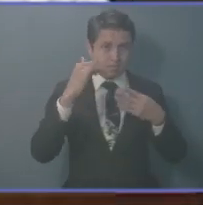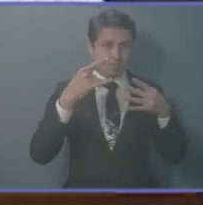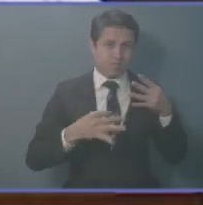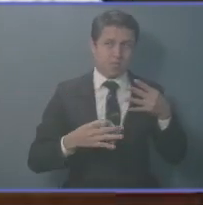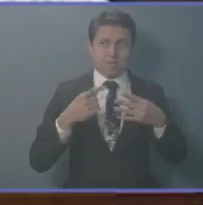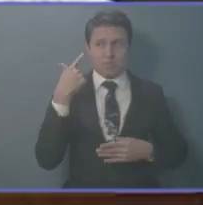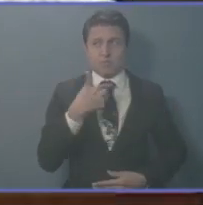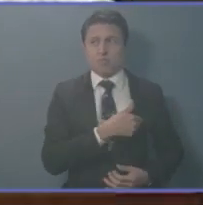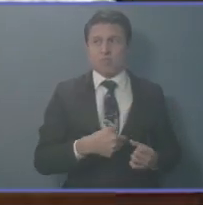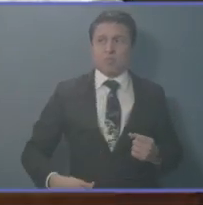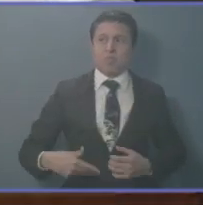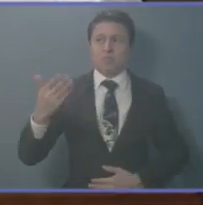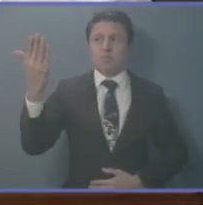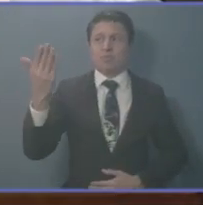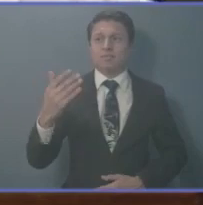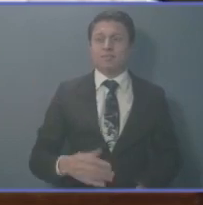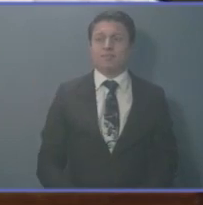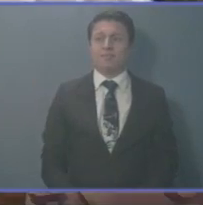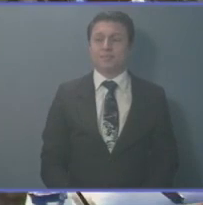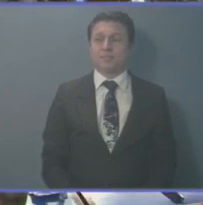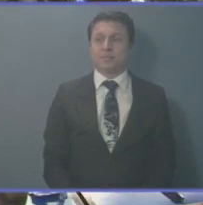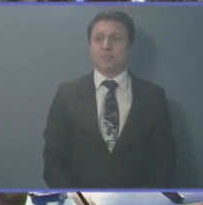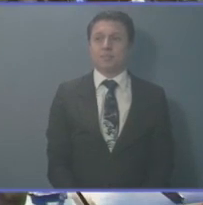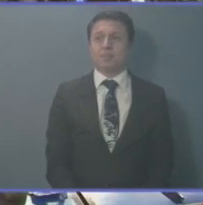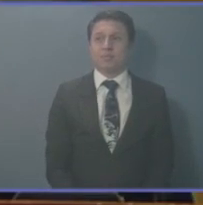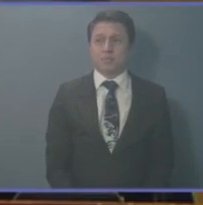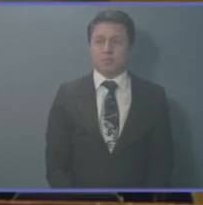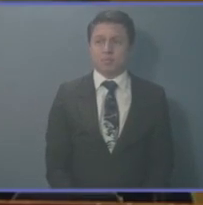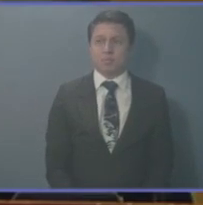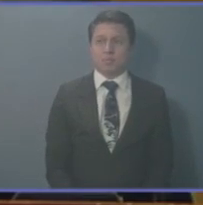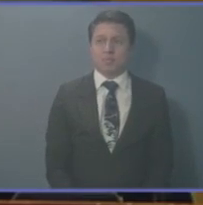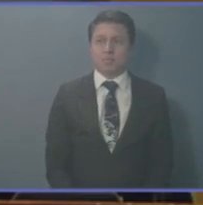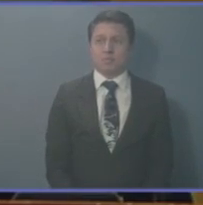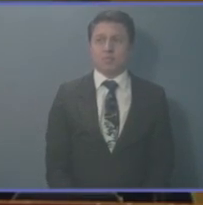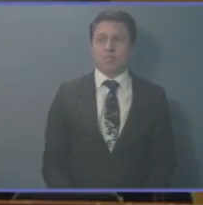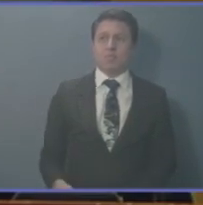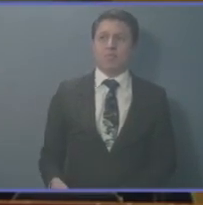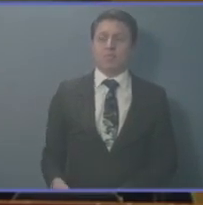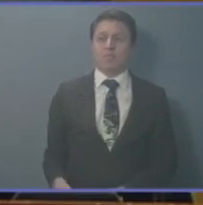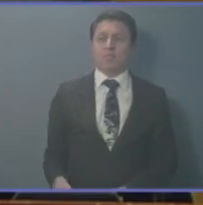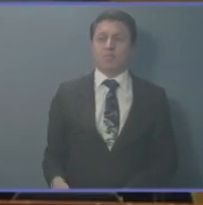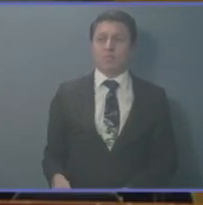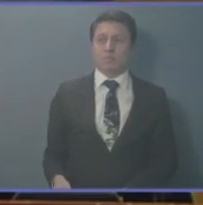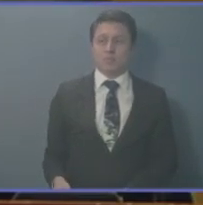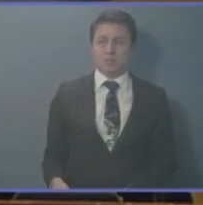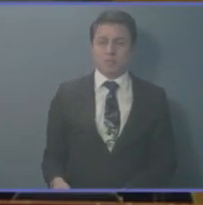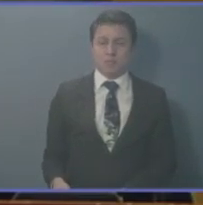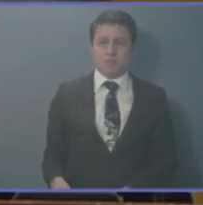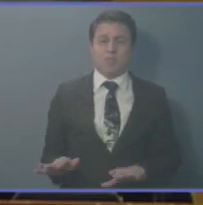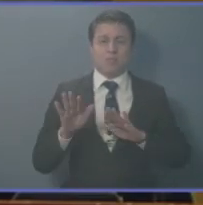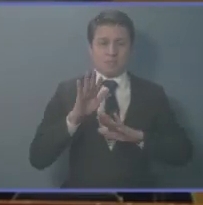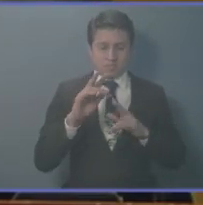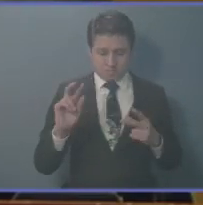decreto respectivo, señor presidente. Gracias, diputado secretario. En el Romanos 1, en la primera